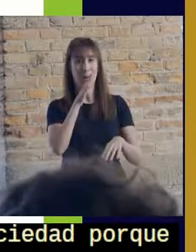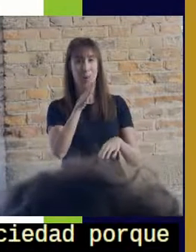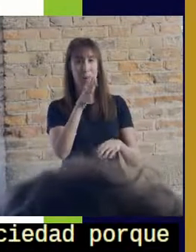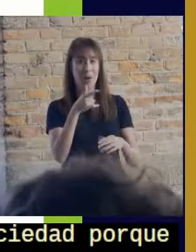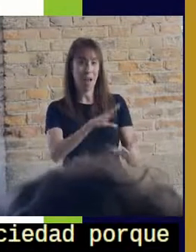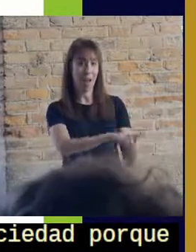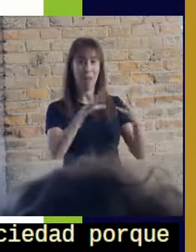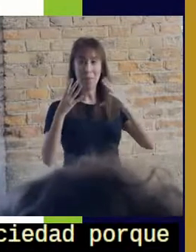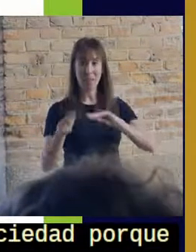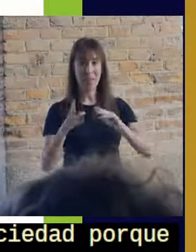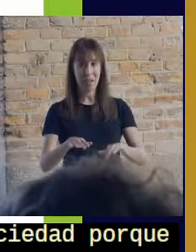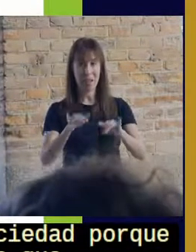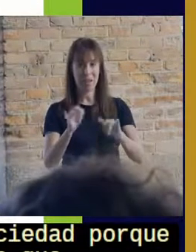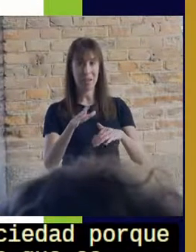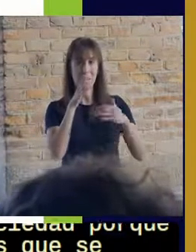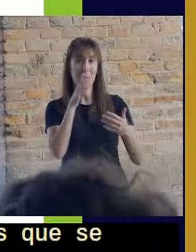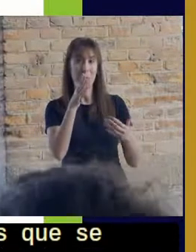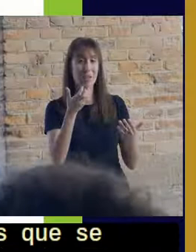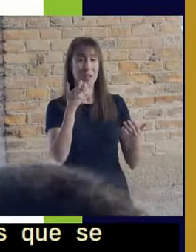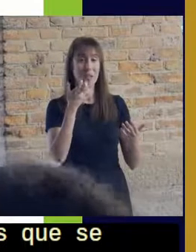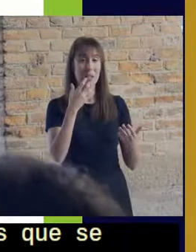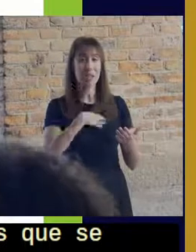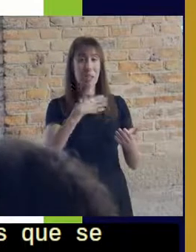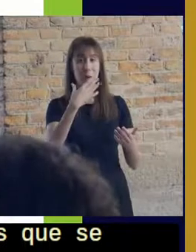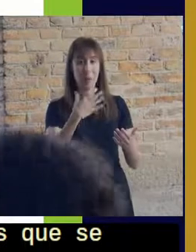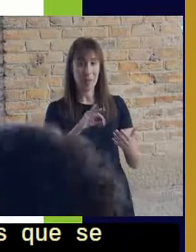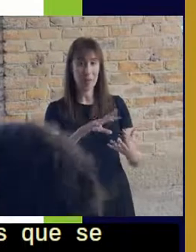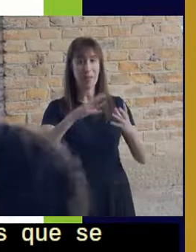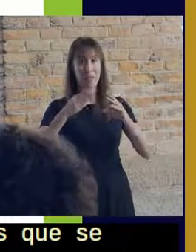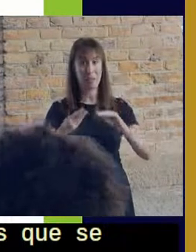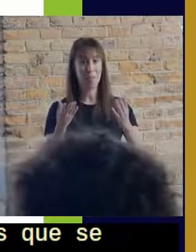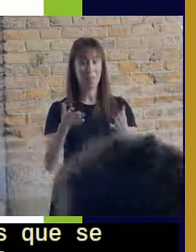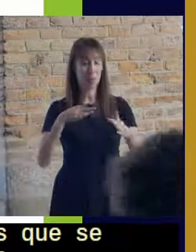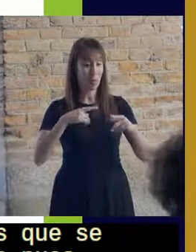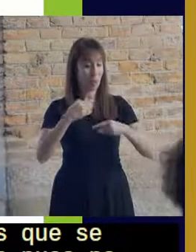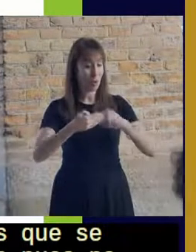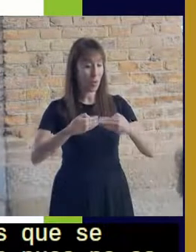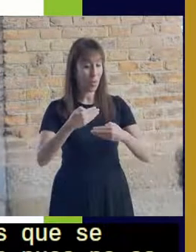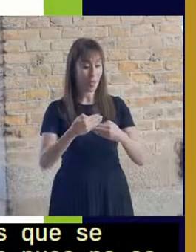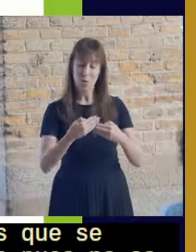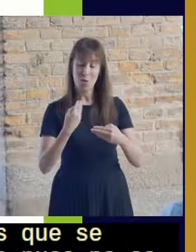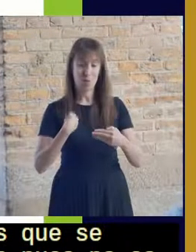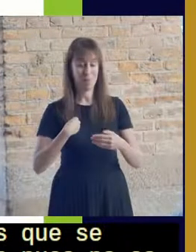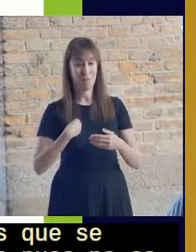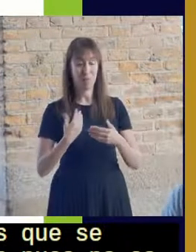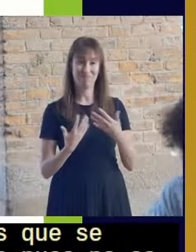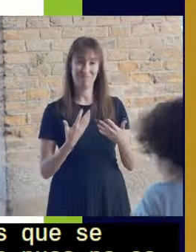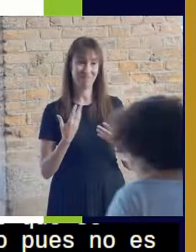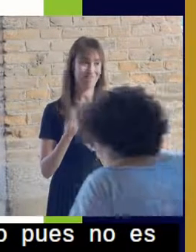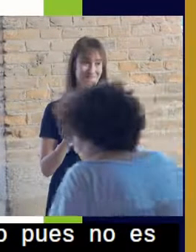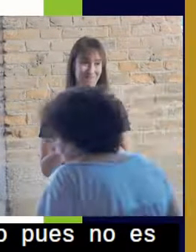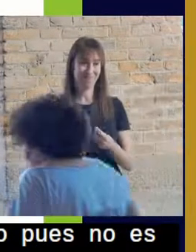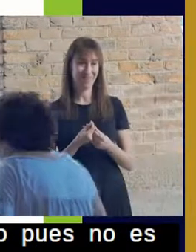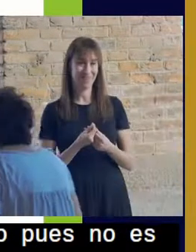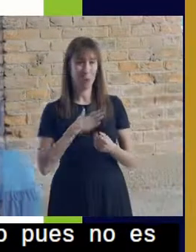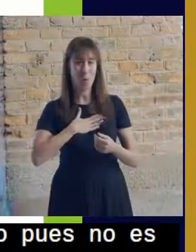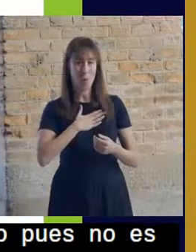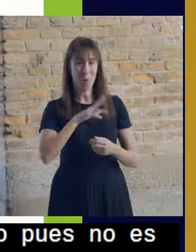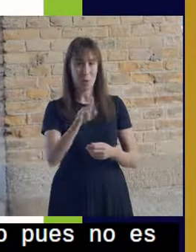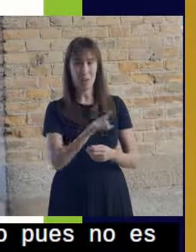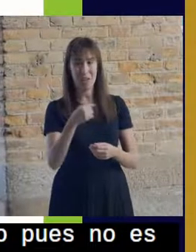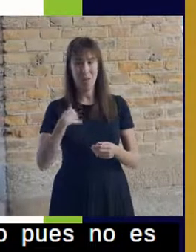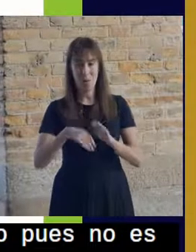como tal Por eso vengo a contaros que se puede adaptar pero bueno que pasar por ese proceso pues no es plato de gusto voy a seguir